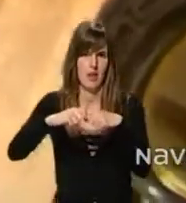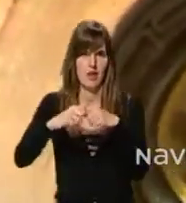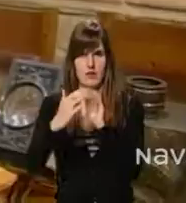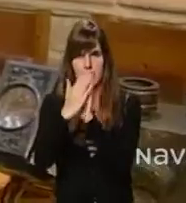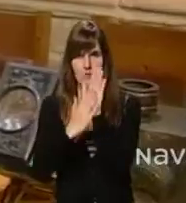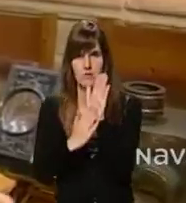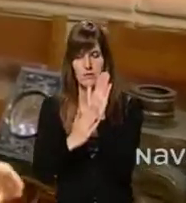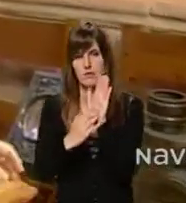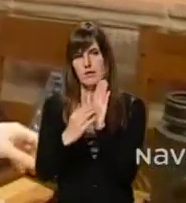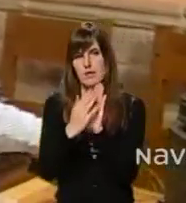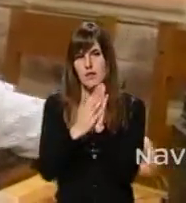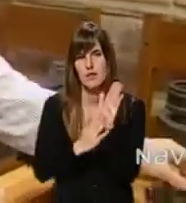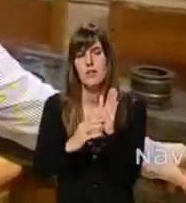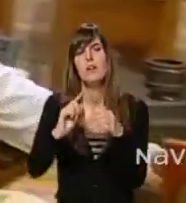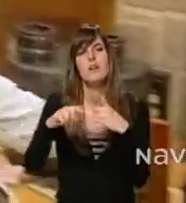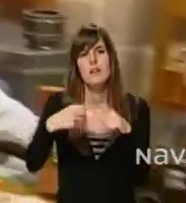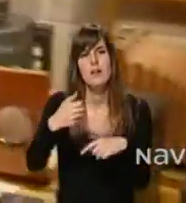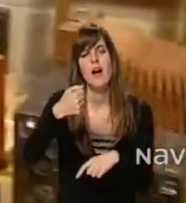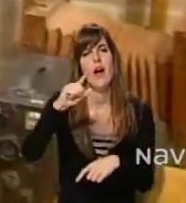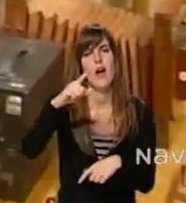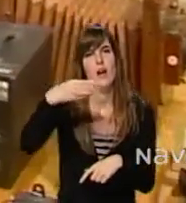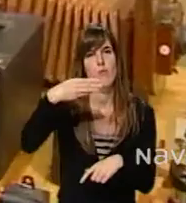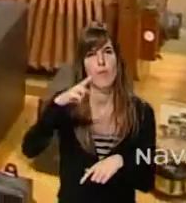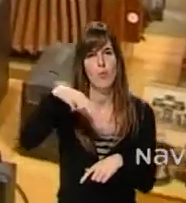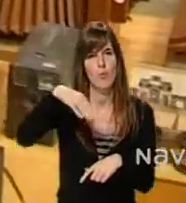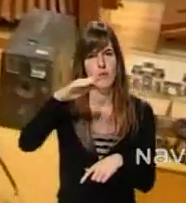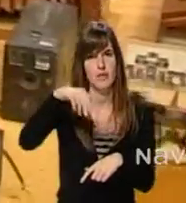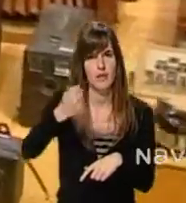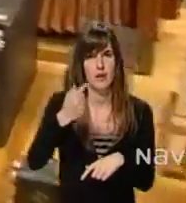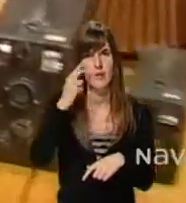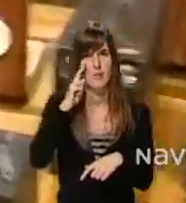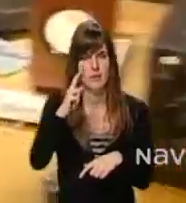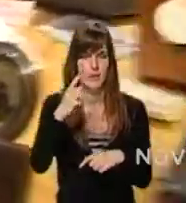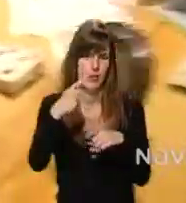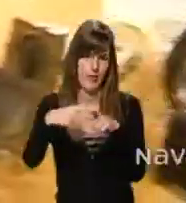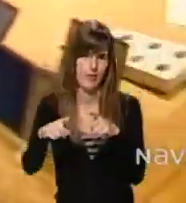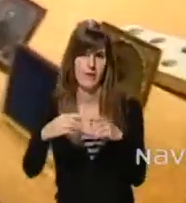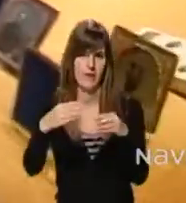de las latas. Ya con la albúmina empezamos a encontrar los retratos.